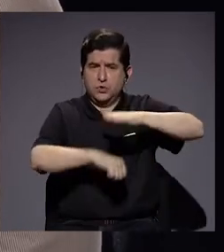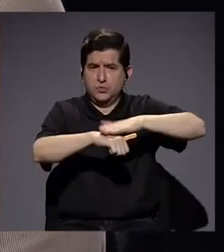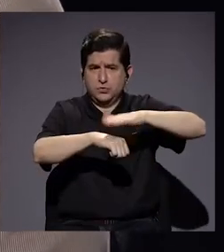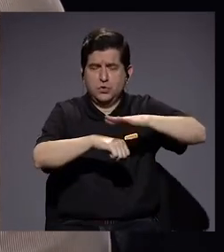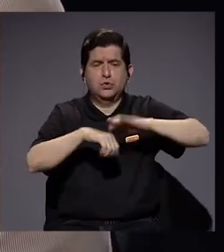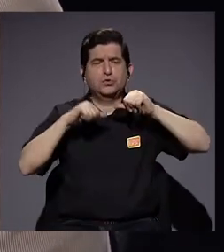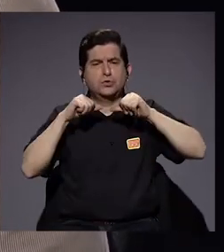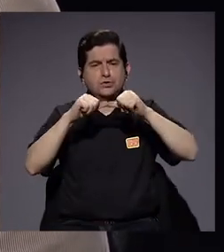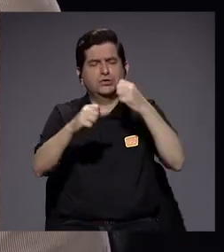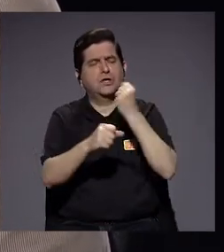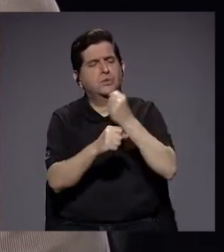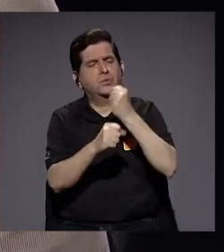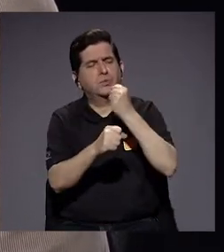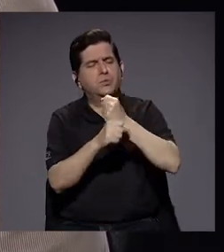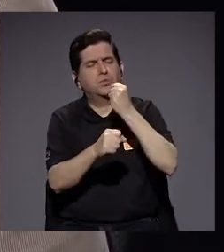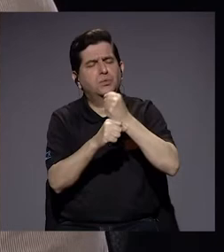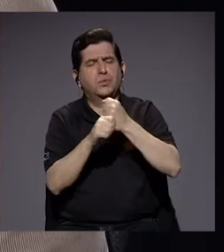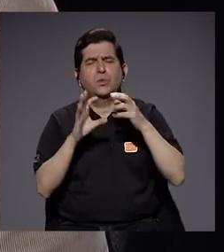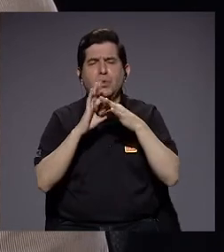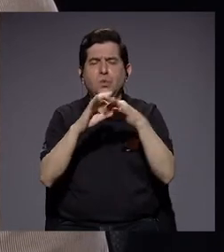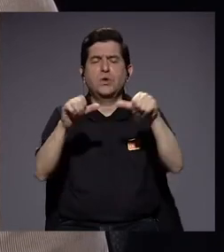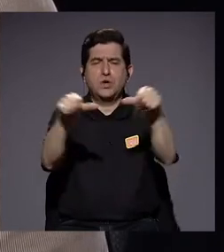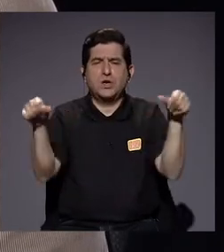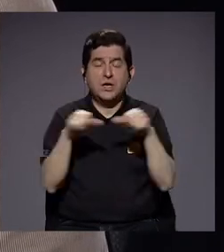este puesto, construyendo y aportando también